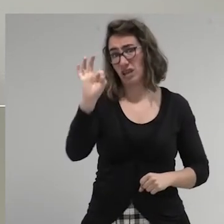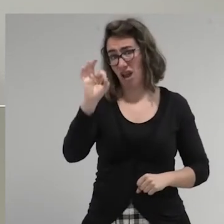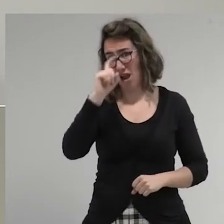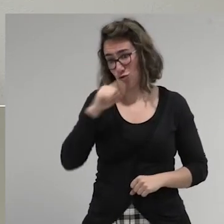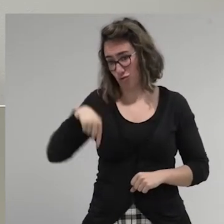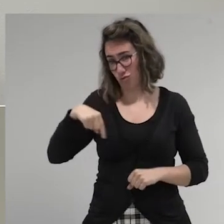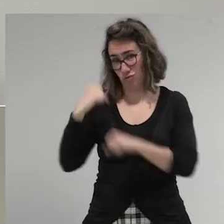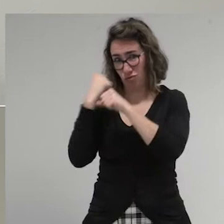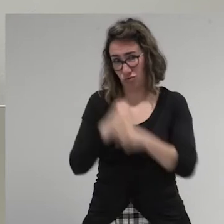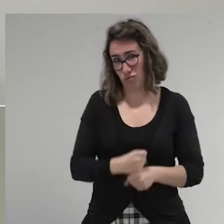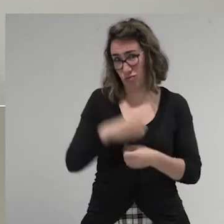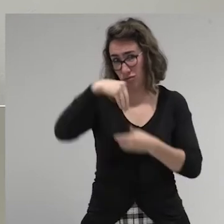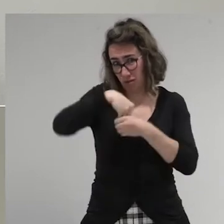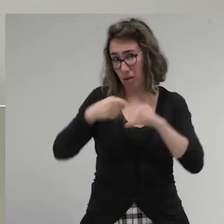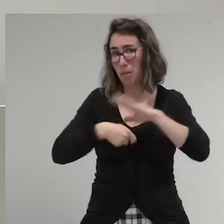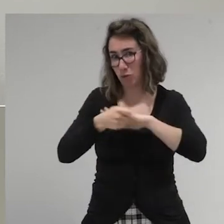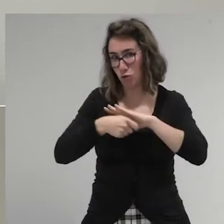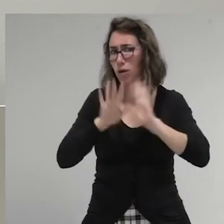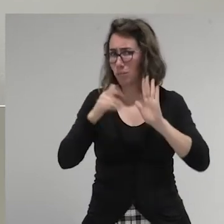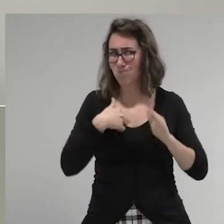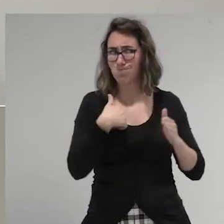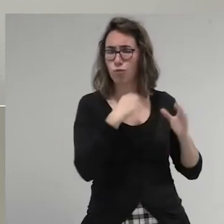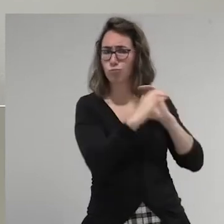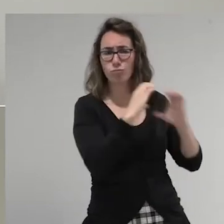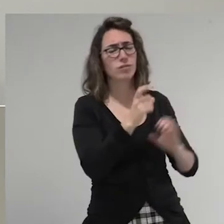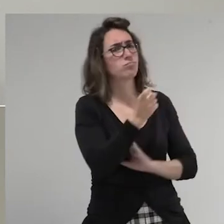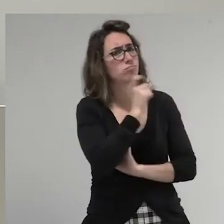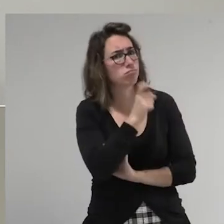esa dificultad de comunicarme con ellos.